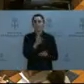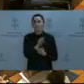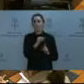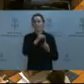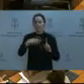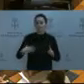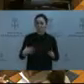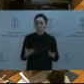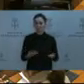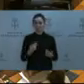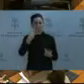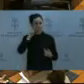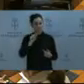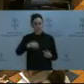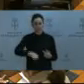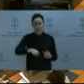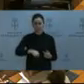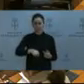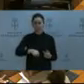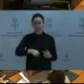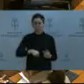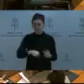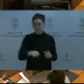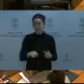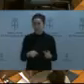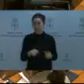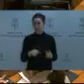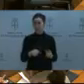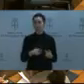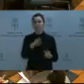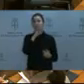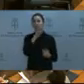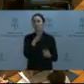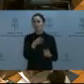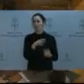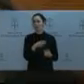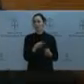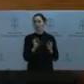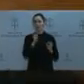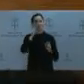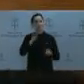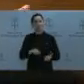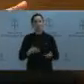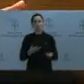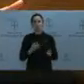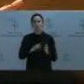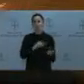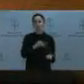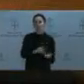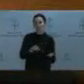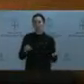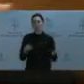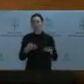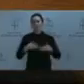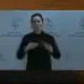escuchando al director general de Industria, en el que le ha reconocido que va a haber un plan y que, por lo tanto, yo que también hablé con el director general de